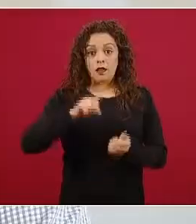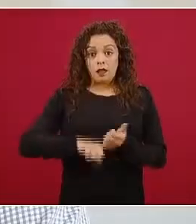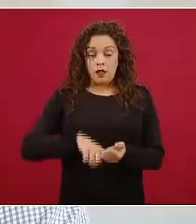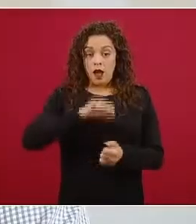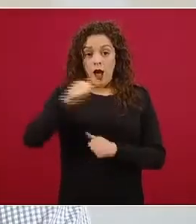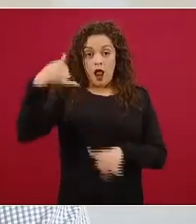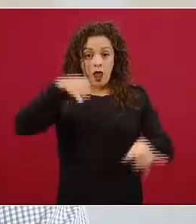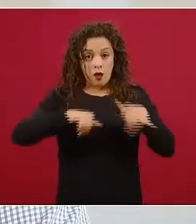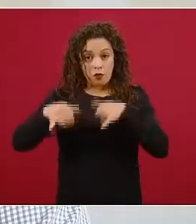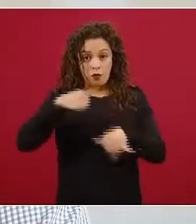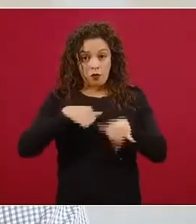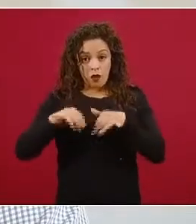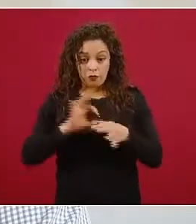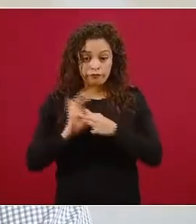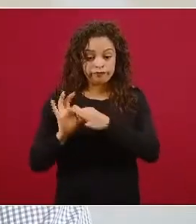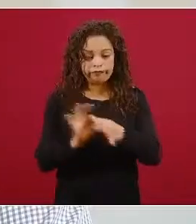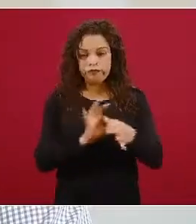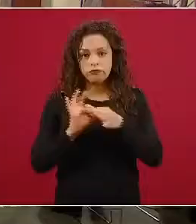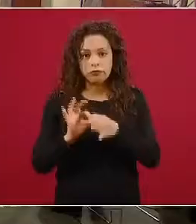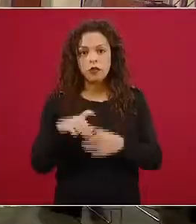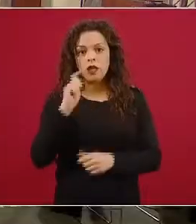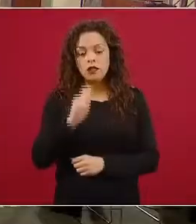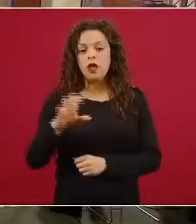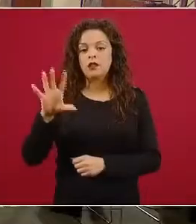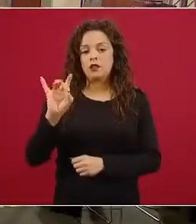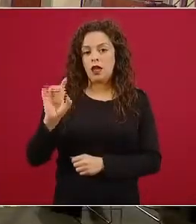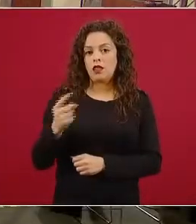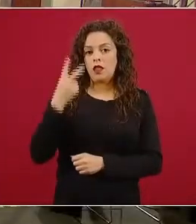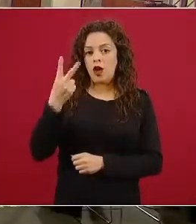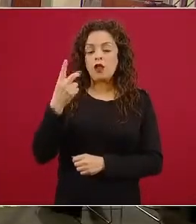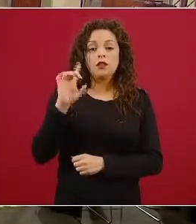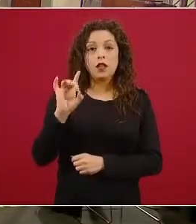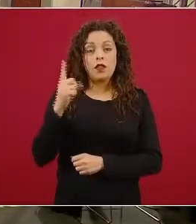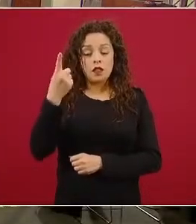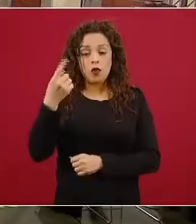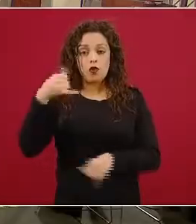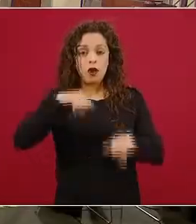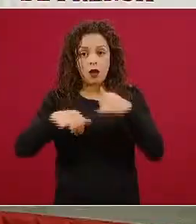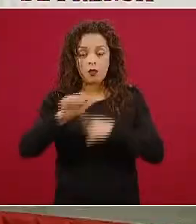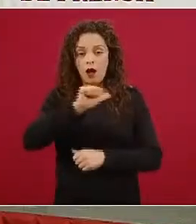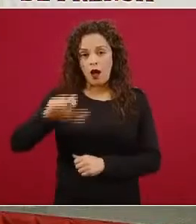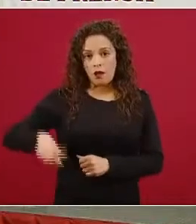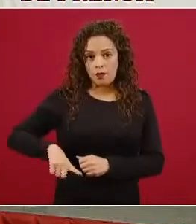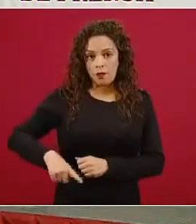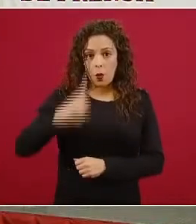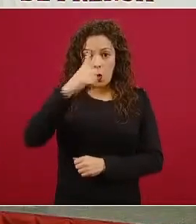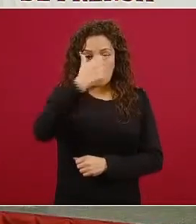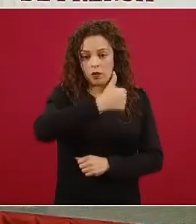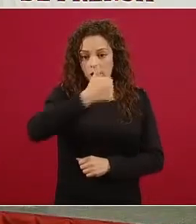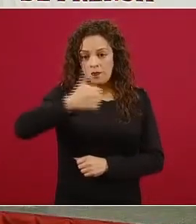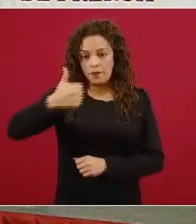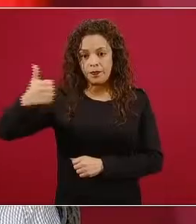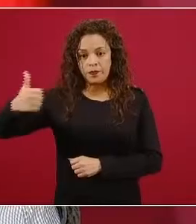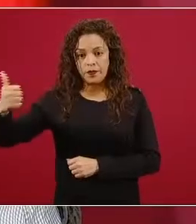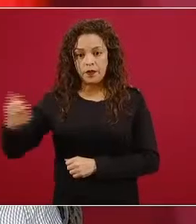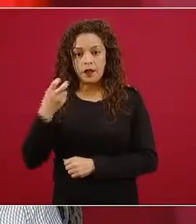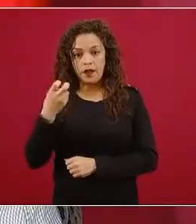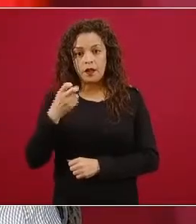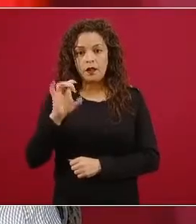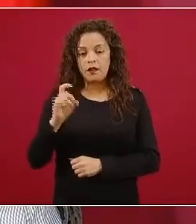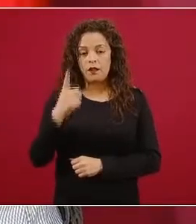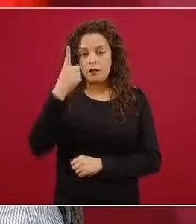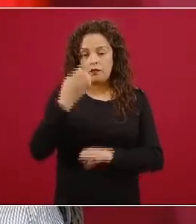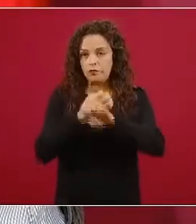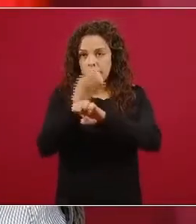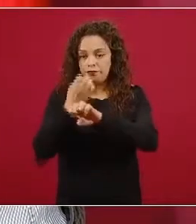básicamente se compone por los 31 laboratorios de salud pública, uno por cada una de estas 31